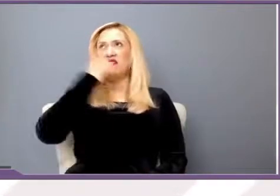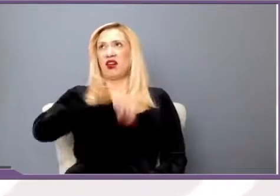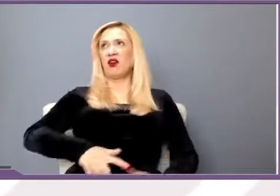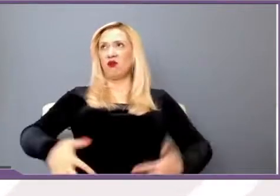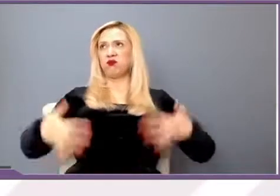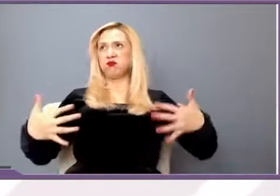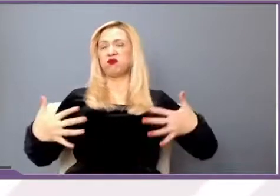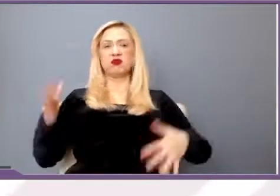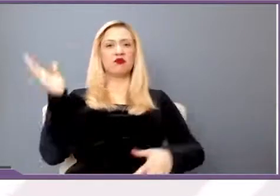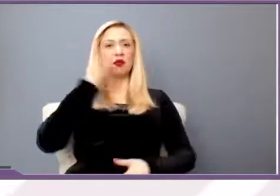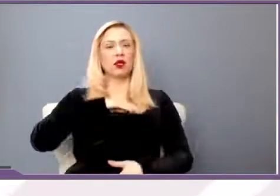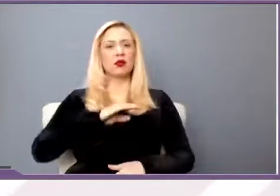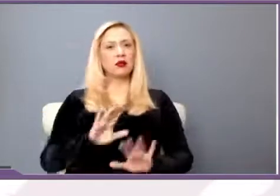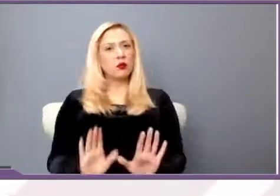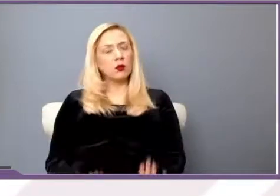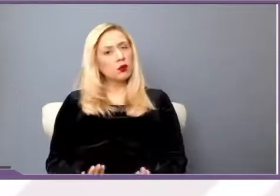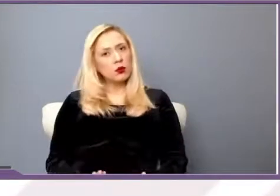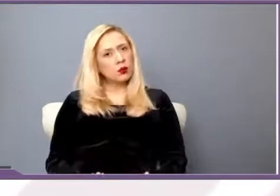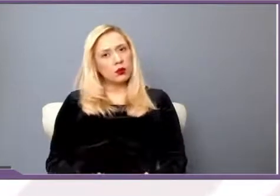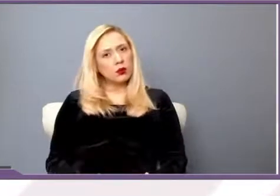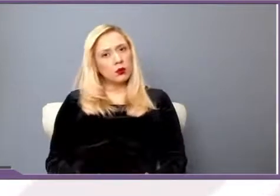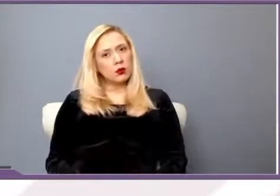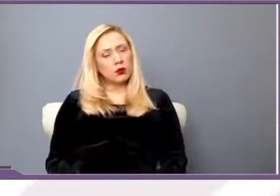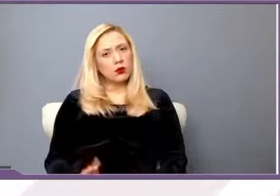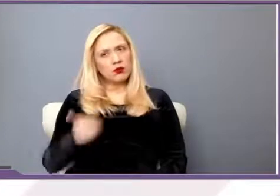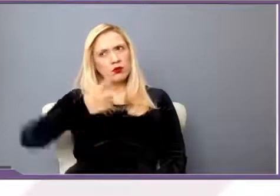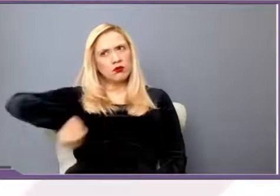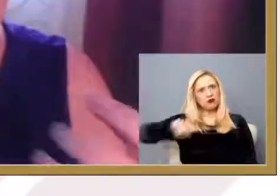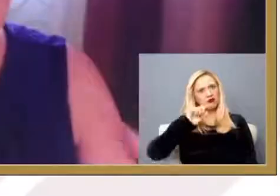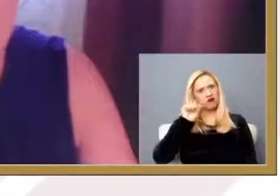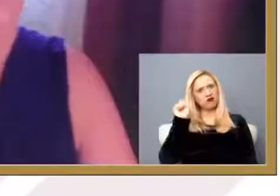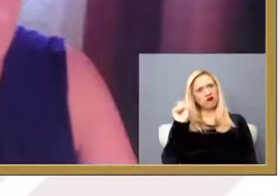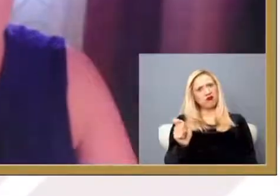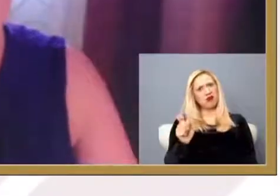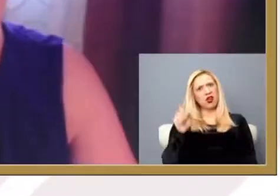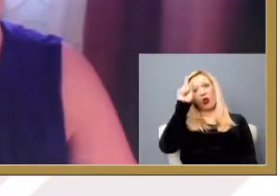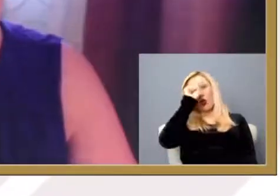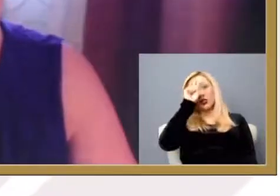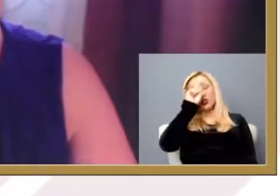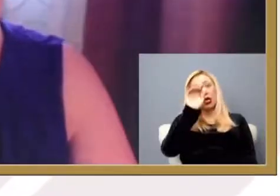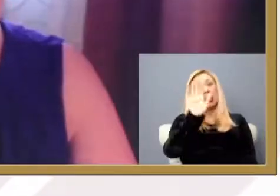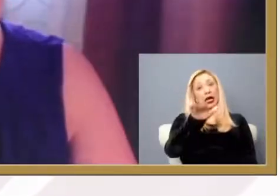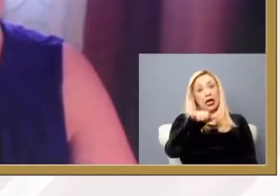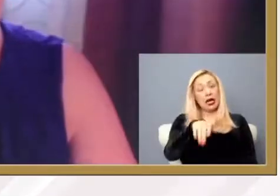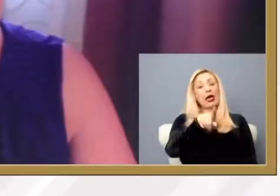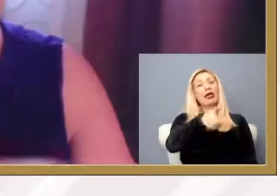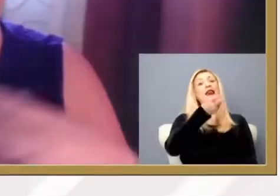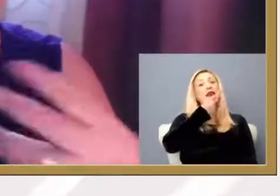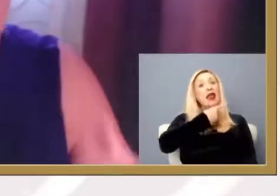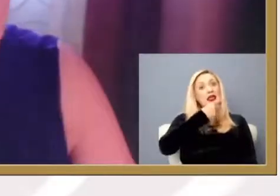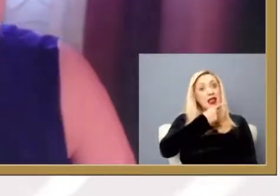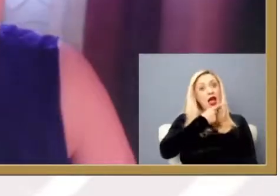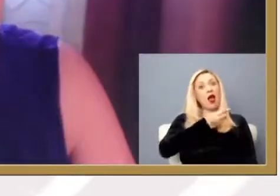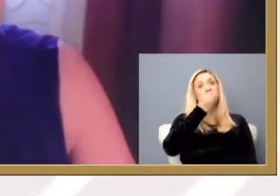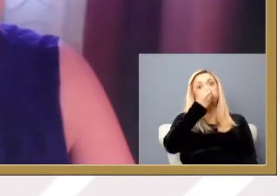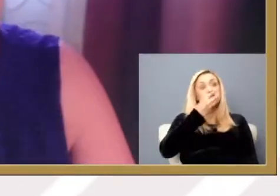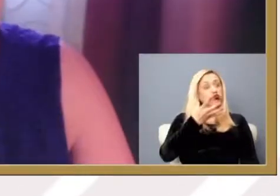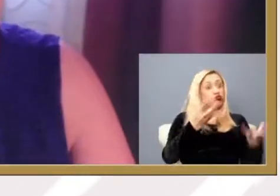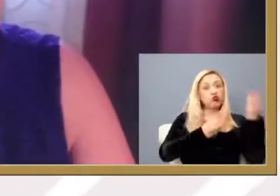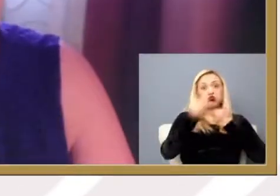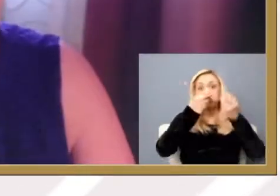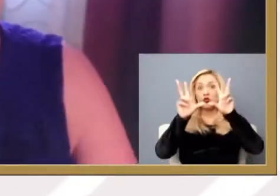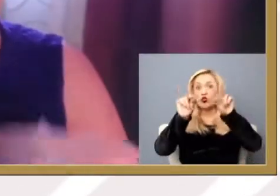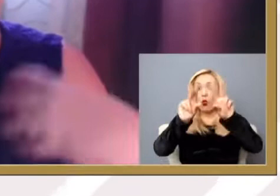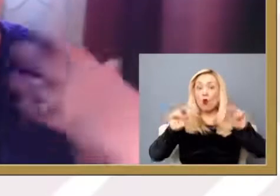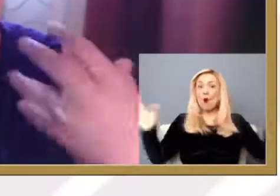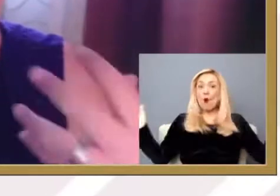eso, ¿no? Hasta son amables en su forma de ver el mundo y te aconsejan que hagas dietas cuando no les has preguntado.